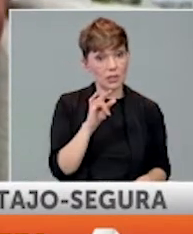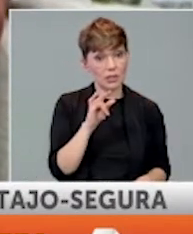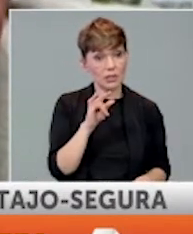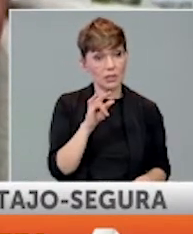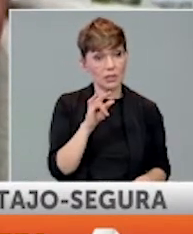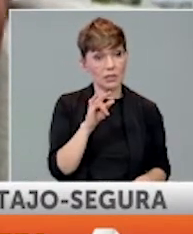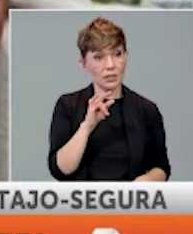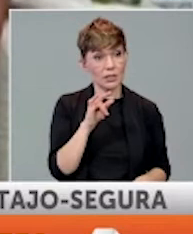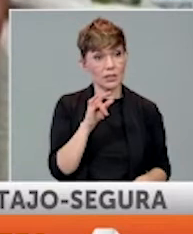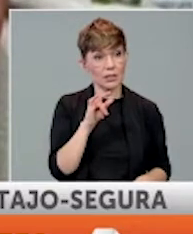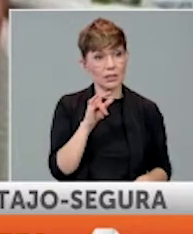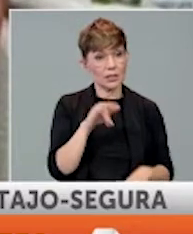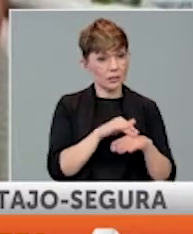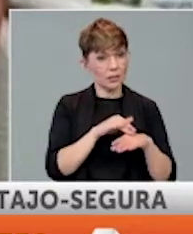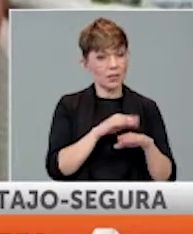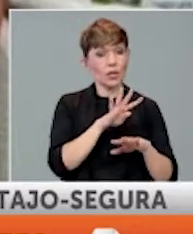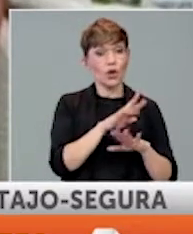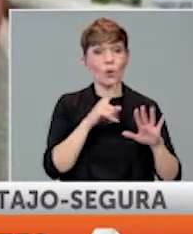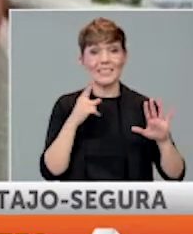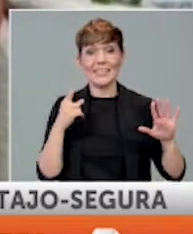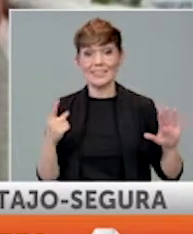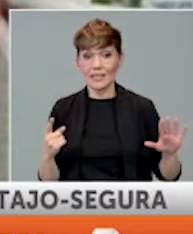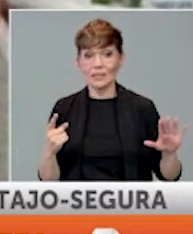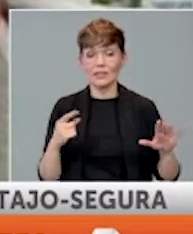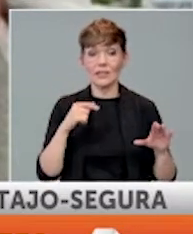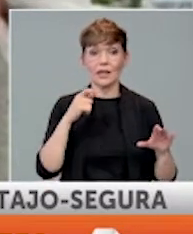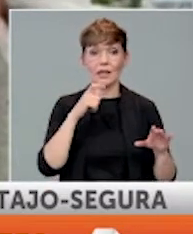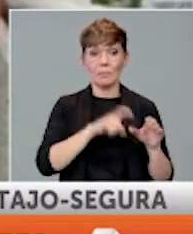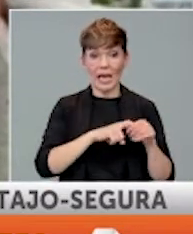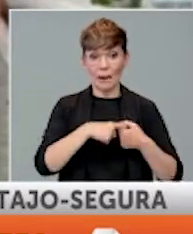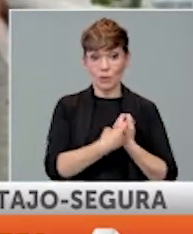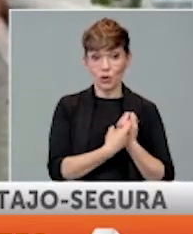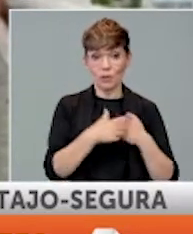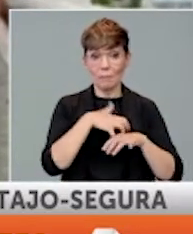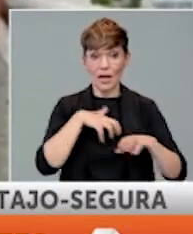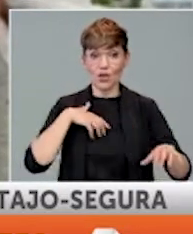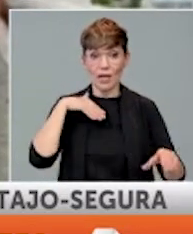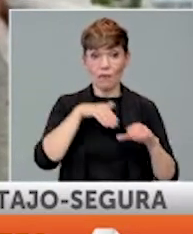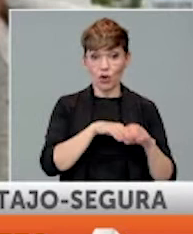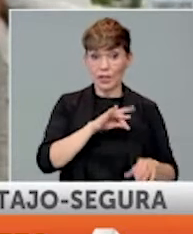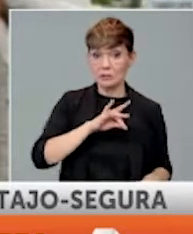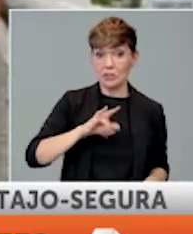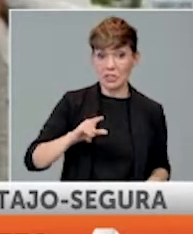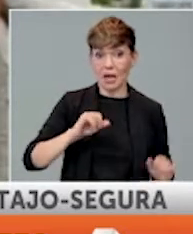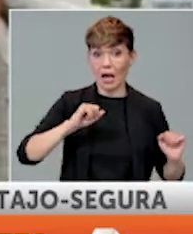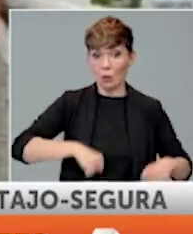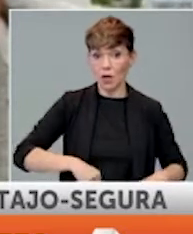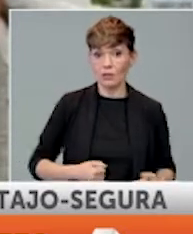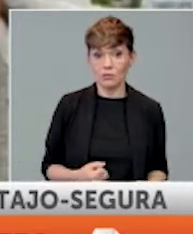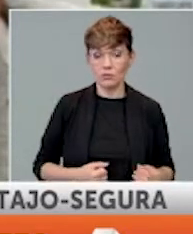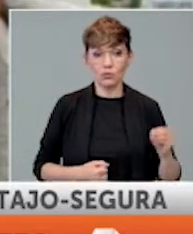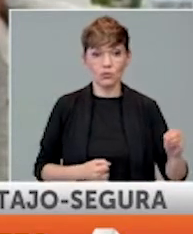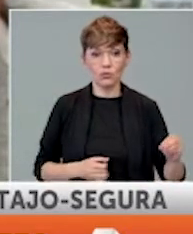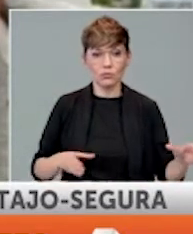miembros. En total, son 96 miembros, decía, ha votado por mayoría este órgano consultivo